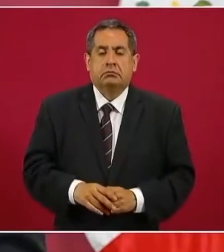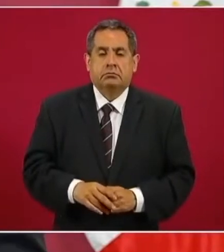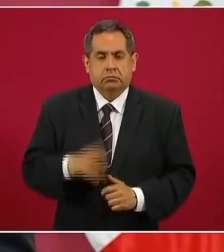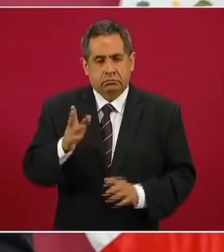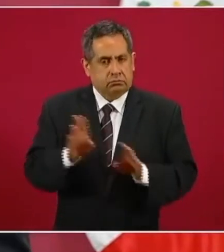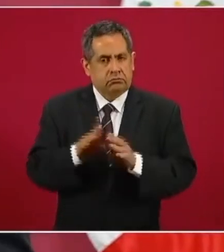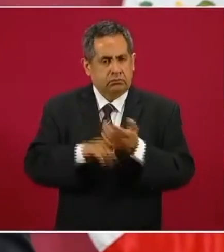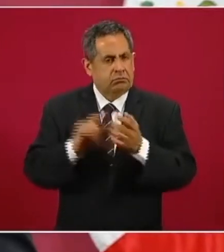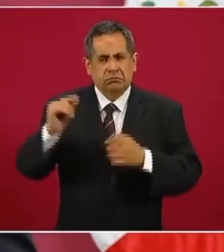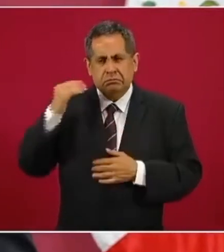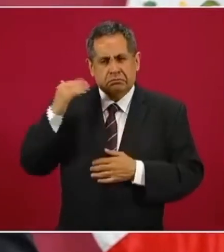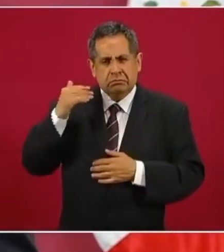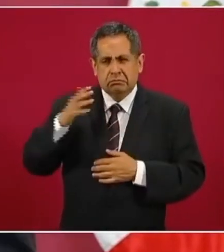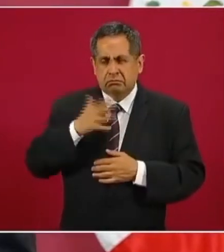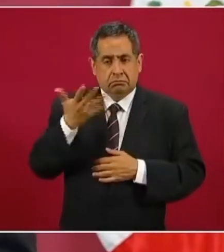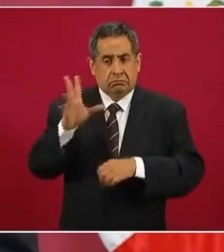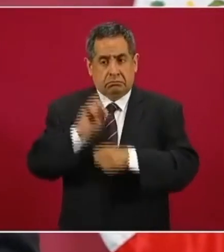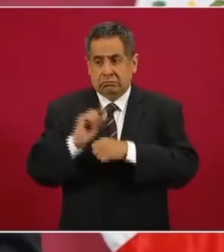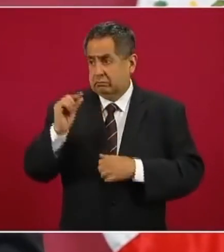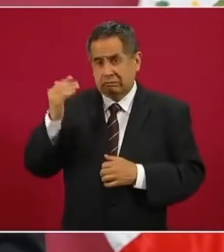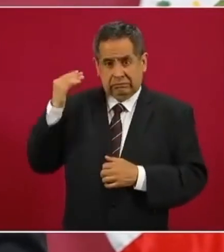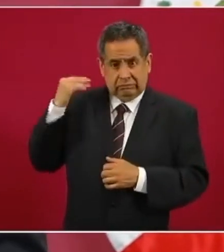Como sucedió hace como 10 días,